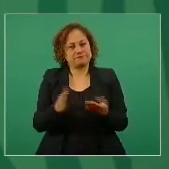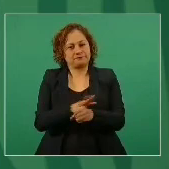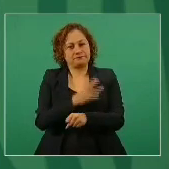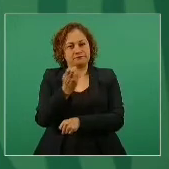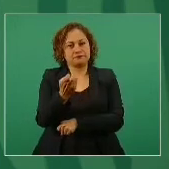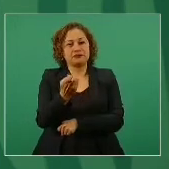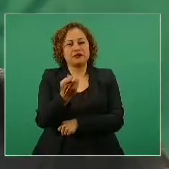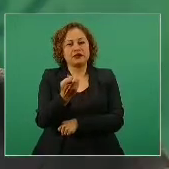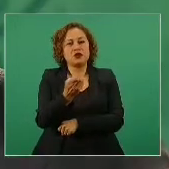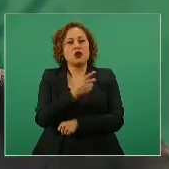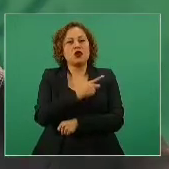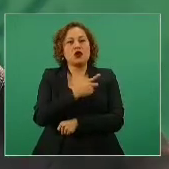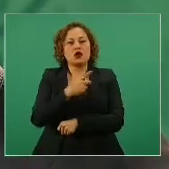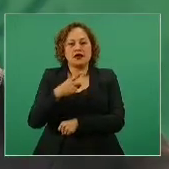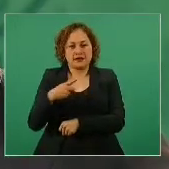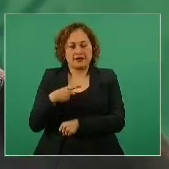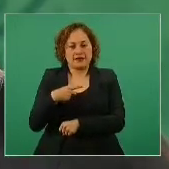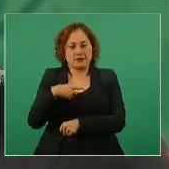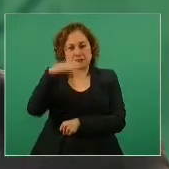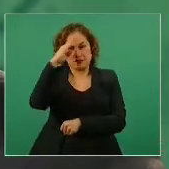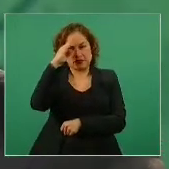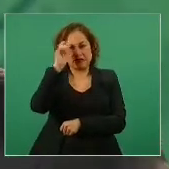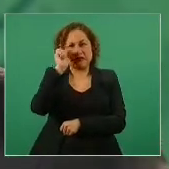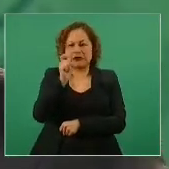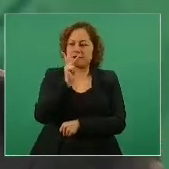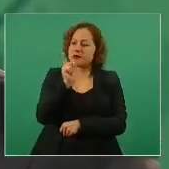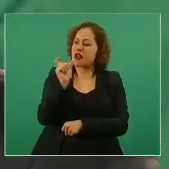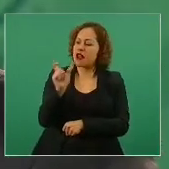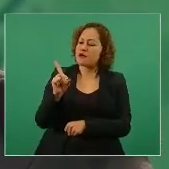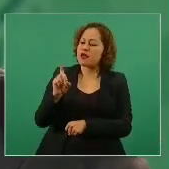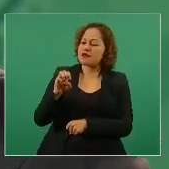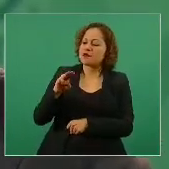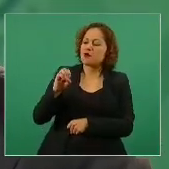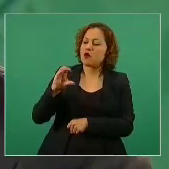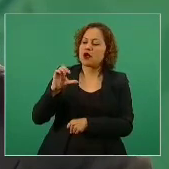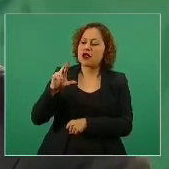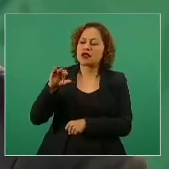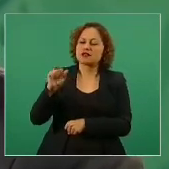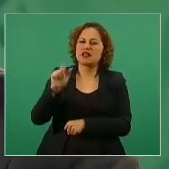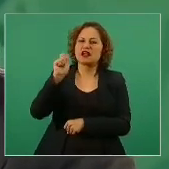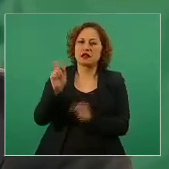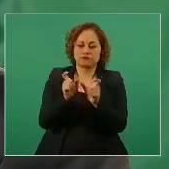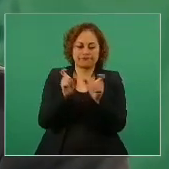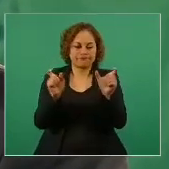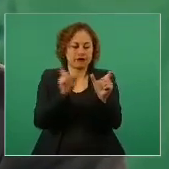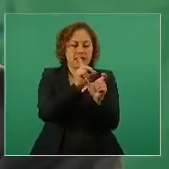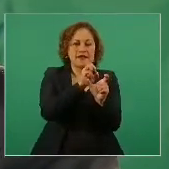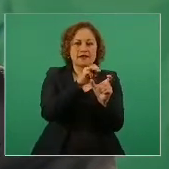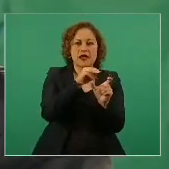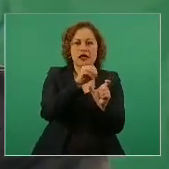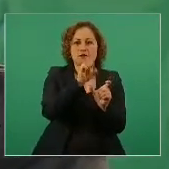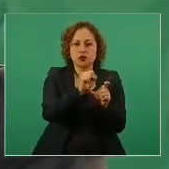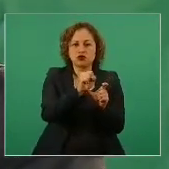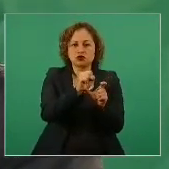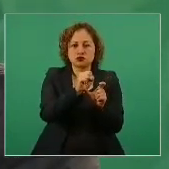Demos, pueblo. Es pueblo. Kratos, Kratos es poder. Es poder. La democracia es poder al pueblo.